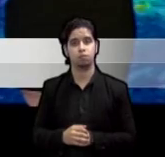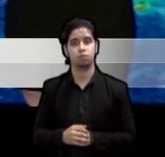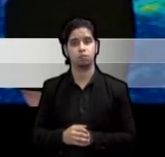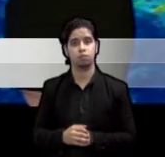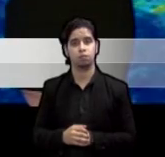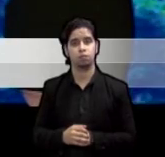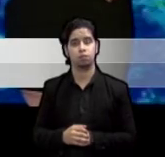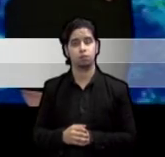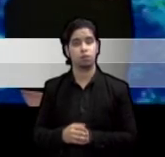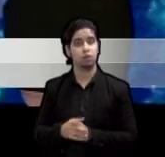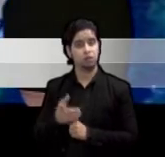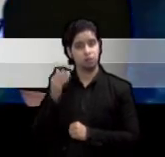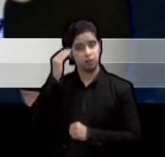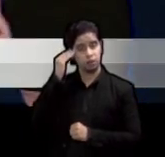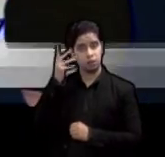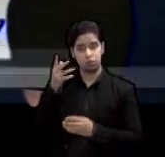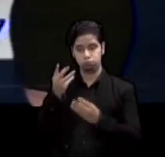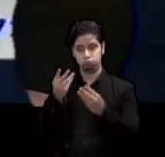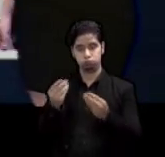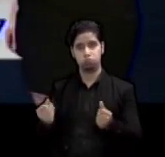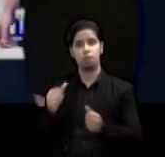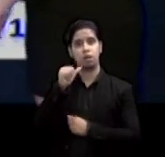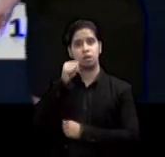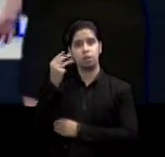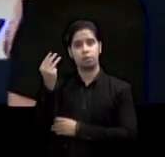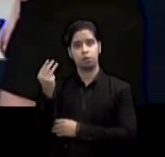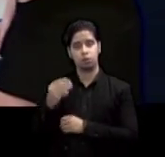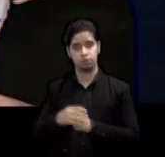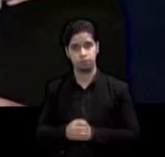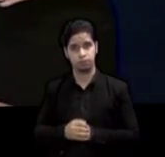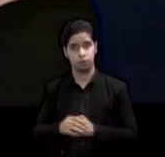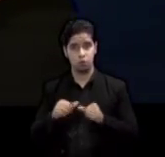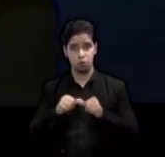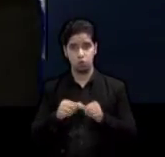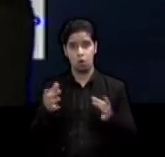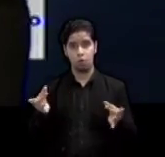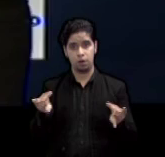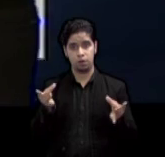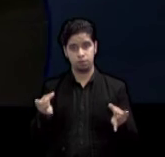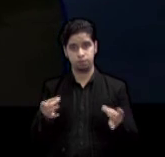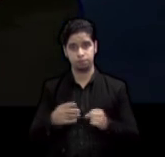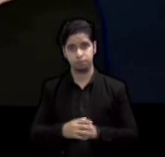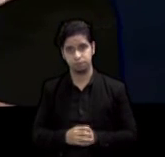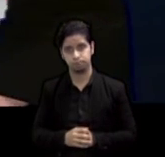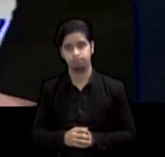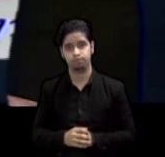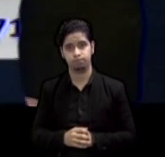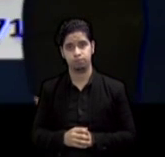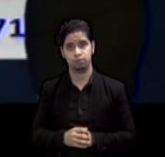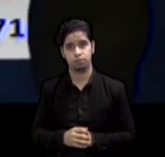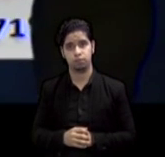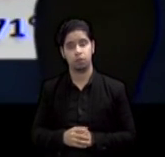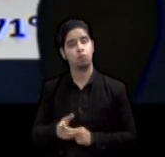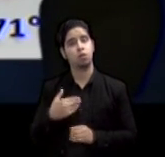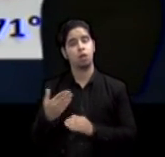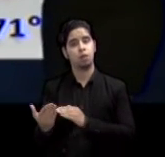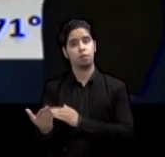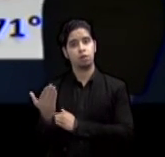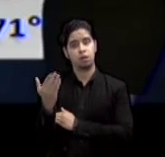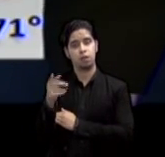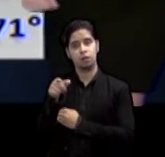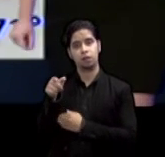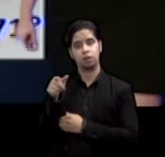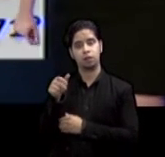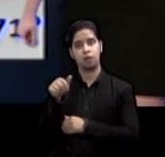mañana miércoles. Aún así, quedará humedad disponible durante los próximos días para el desarrollo de algunos aguaceros temprano en la mañana para la zona